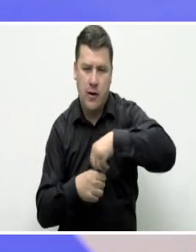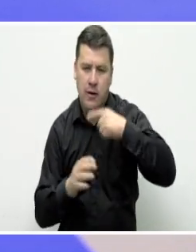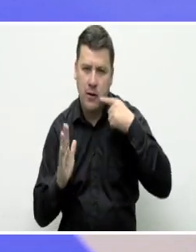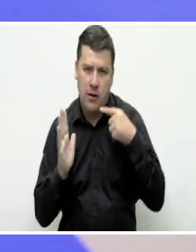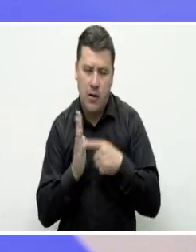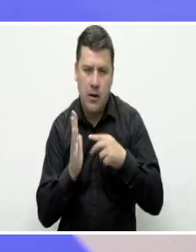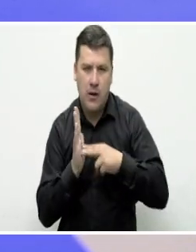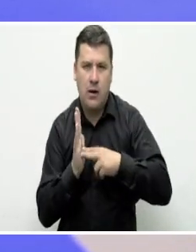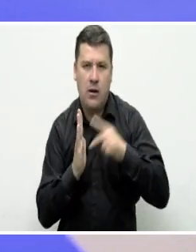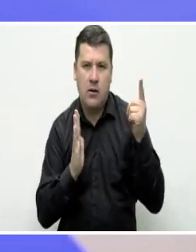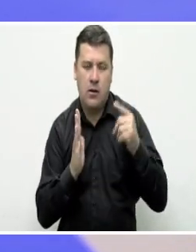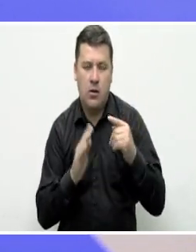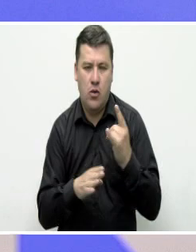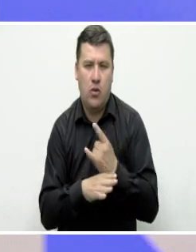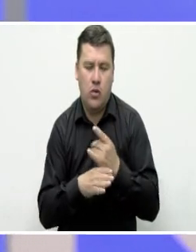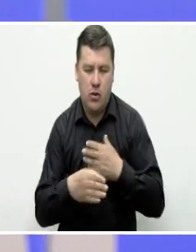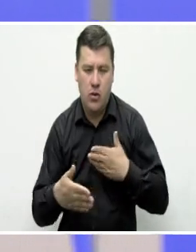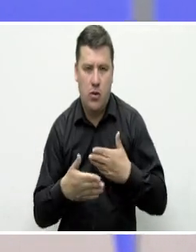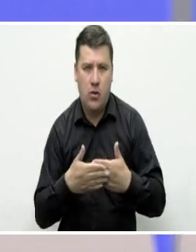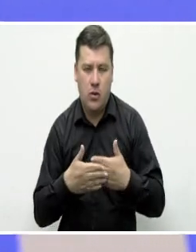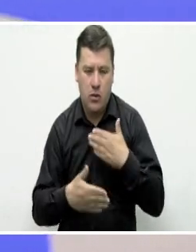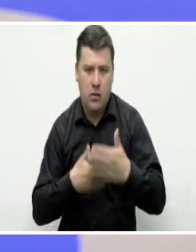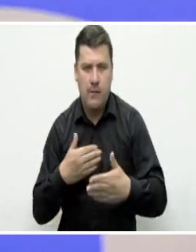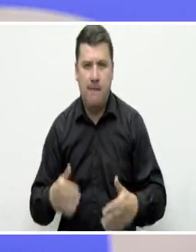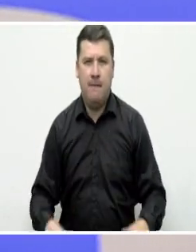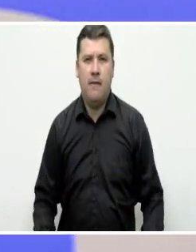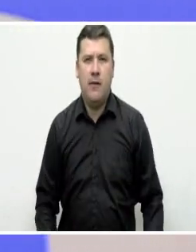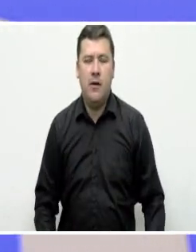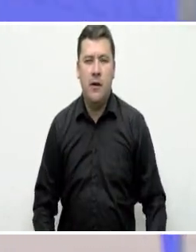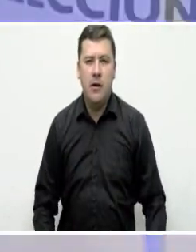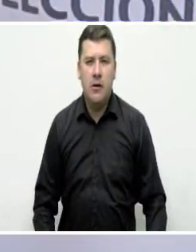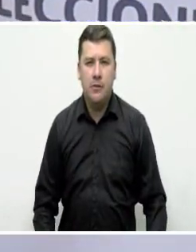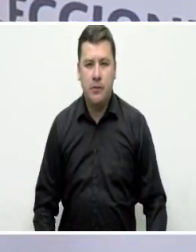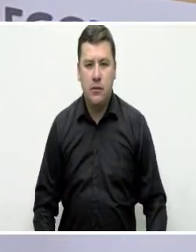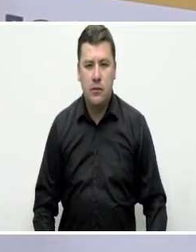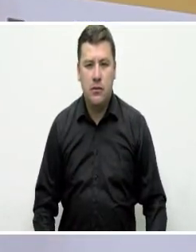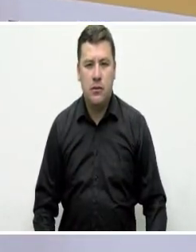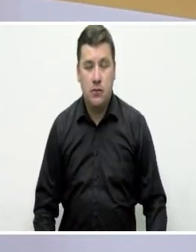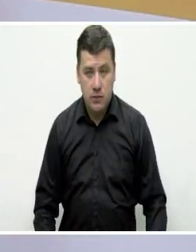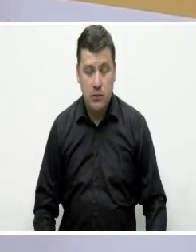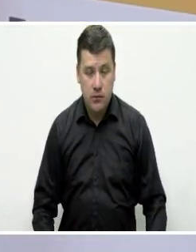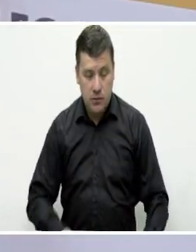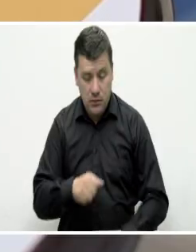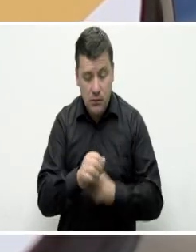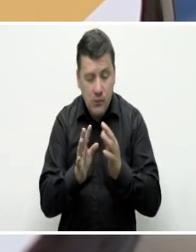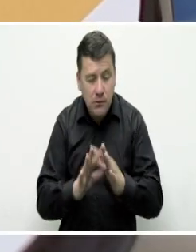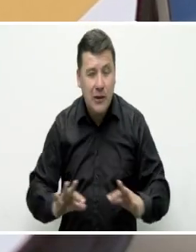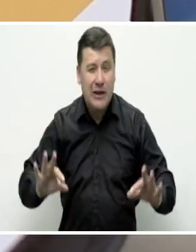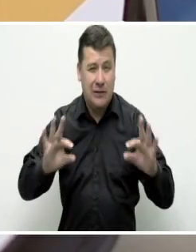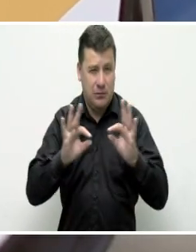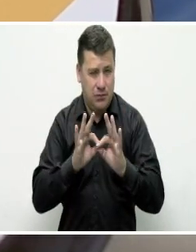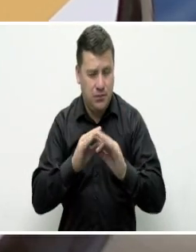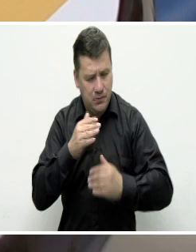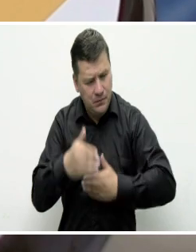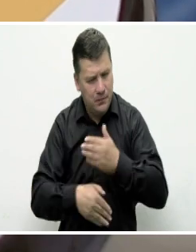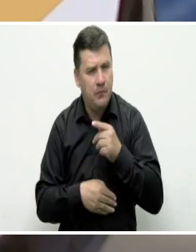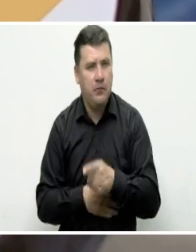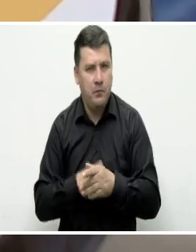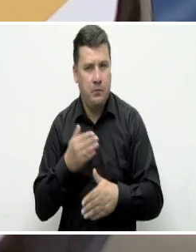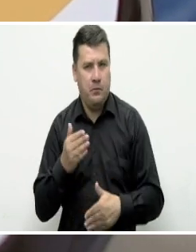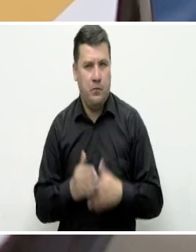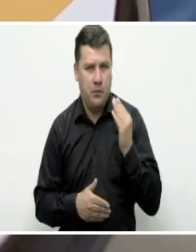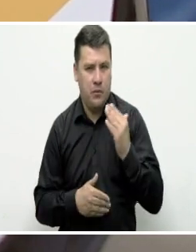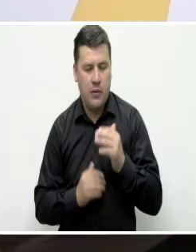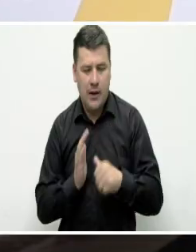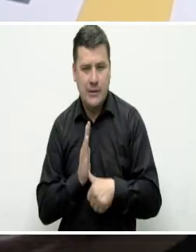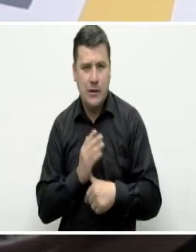la tecnología que hemos usado en nuestros procedimientos. Entre los más importantes avances se cuenta el inicio de la inscripción